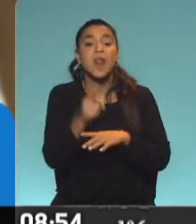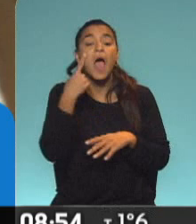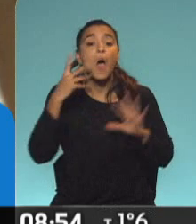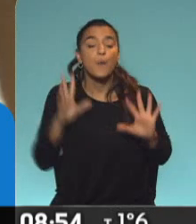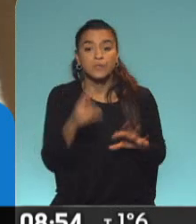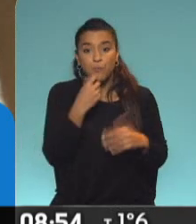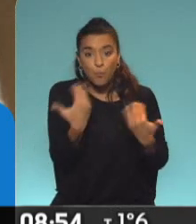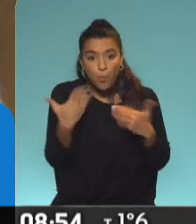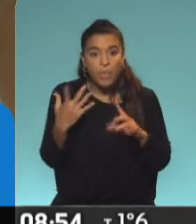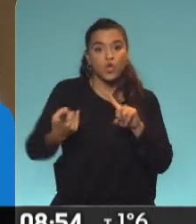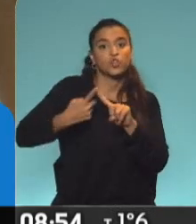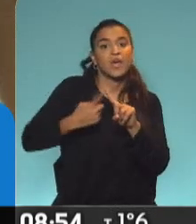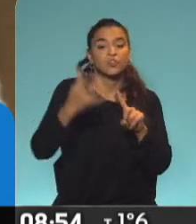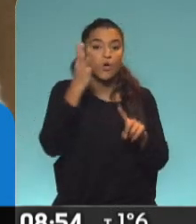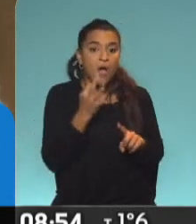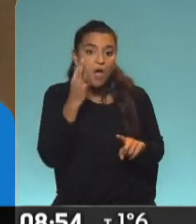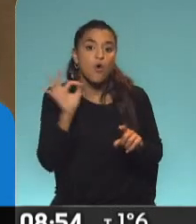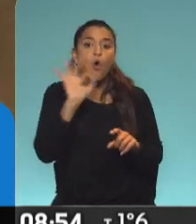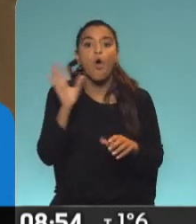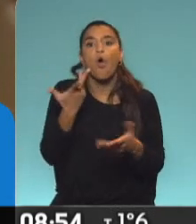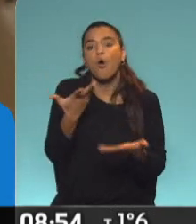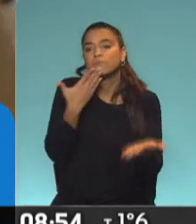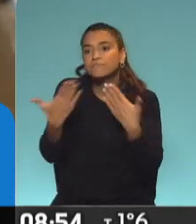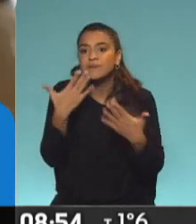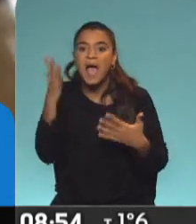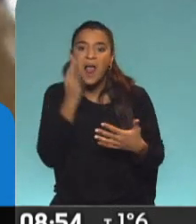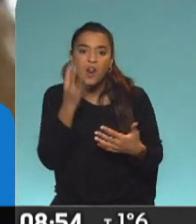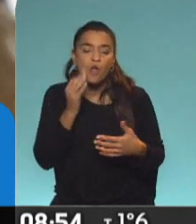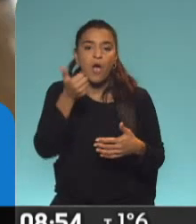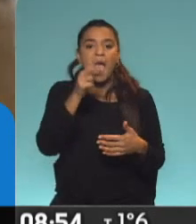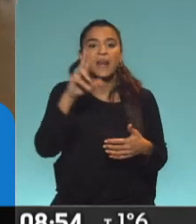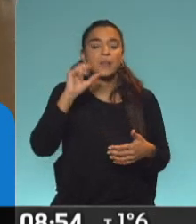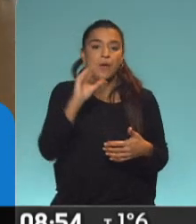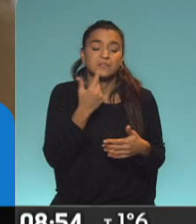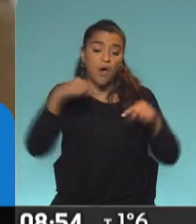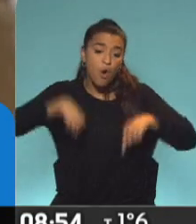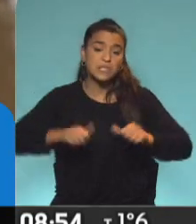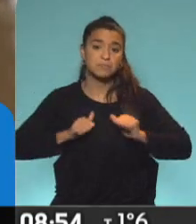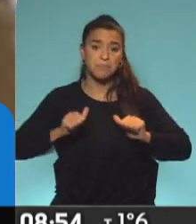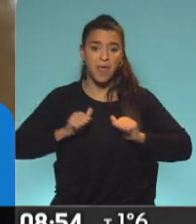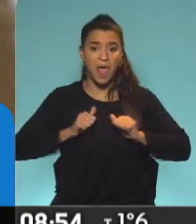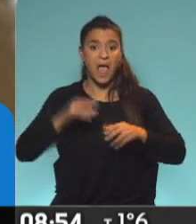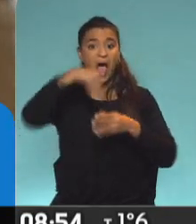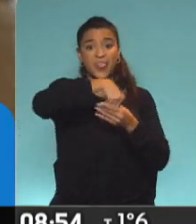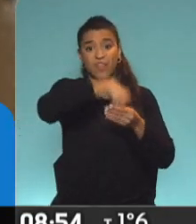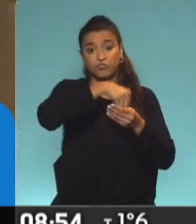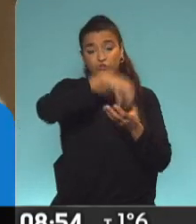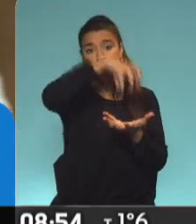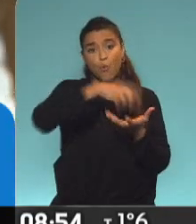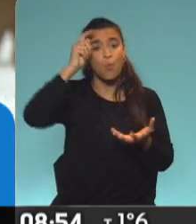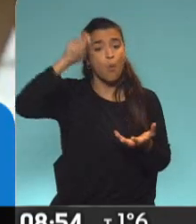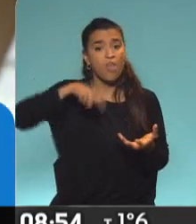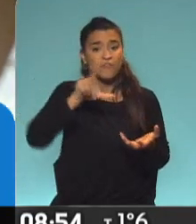si podíamos establecer algún tipo de contacto o intercambio de palabras con Gustavo Arribas. A esperar ahora en el interior de este juzgado